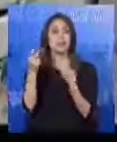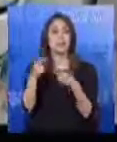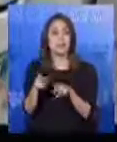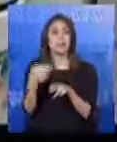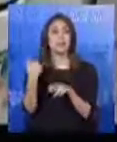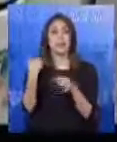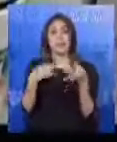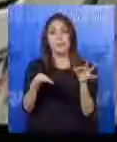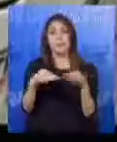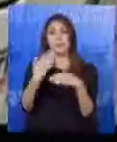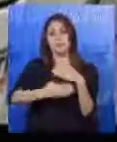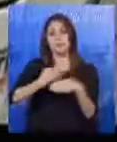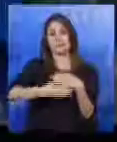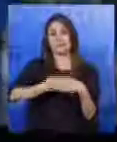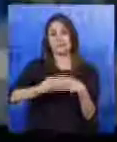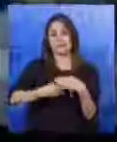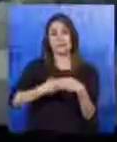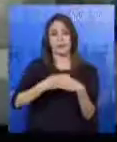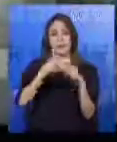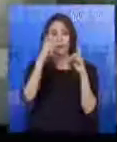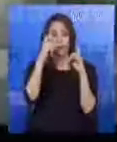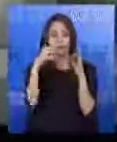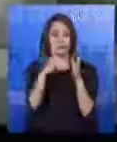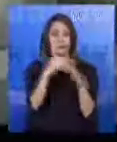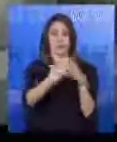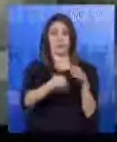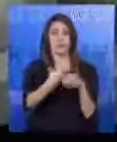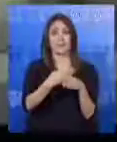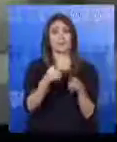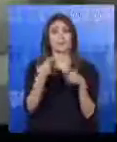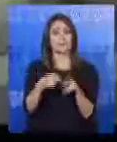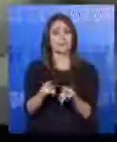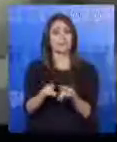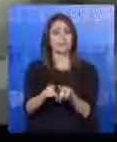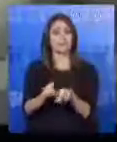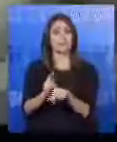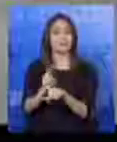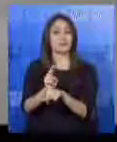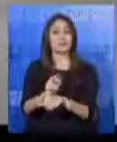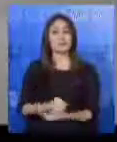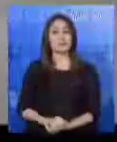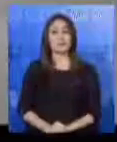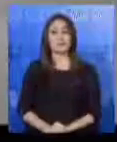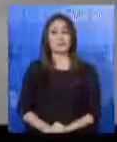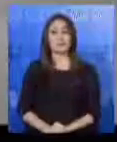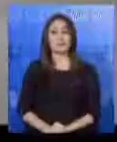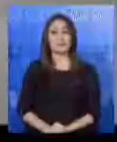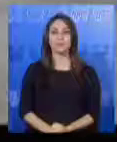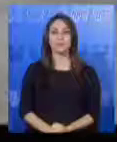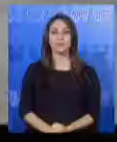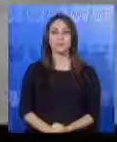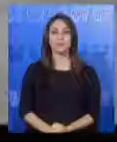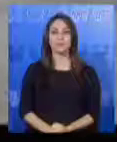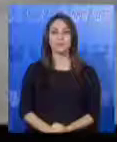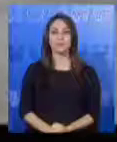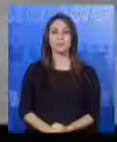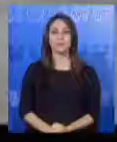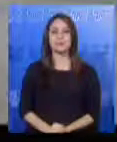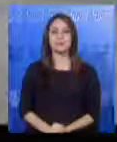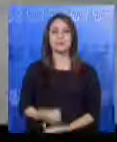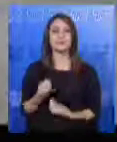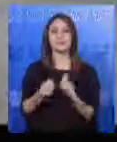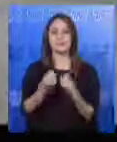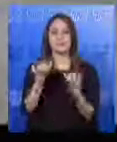fabricaron papeles higiénicos con su imagen. En Washington, Alcibiades Onofre, TC Televisión. Y esto es solamente una parte de lo